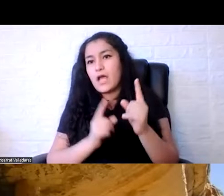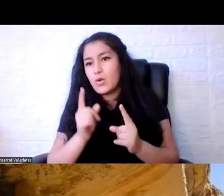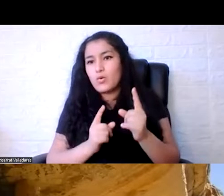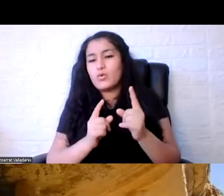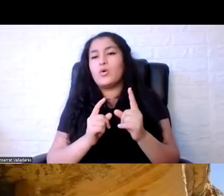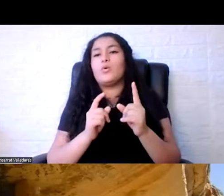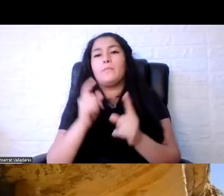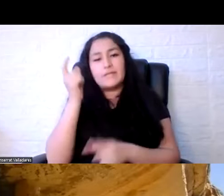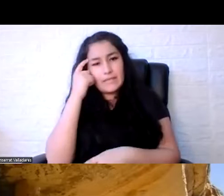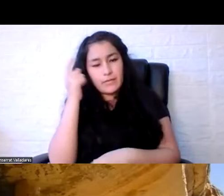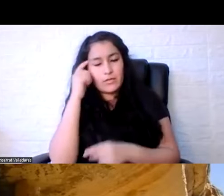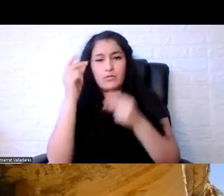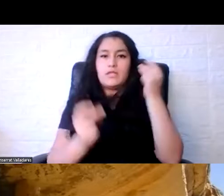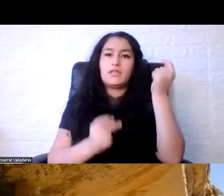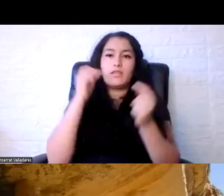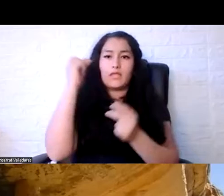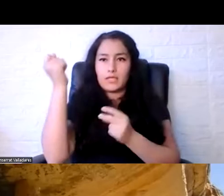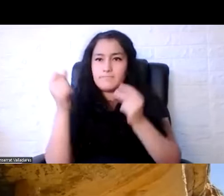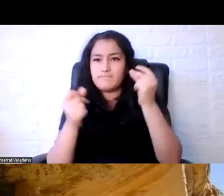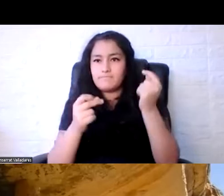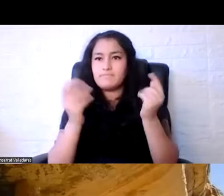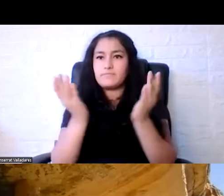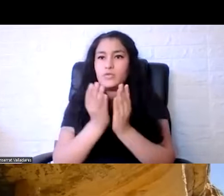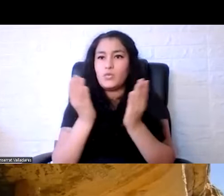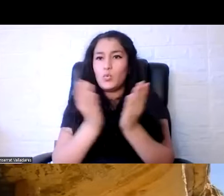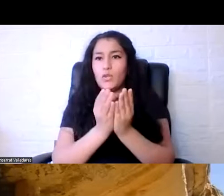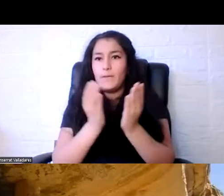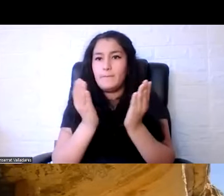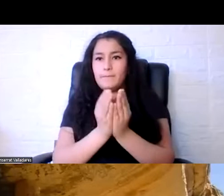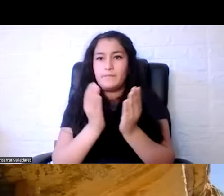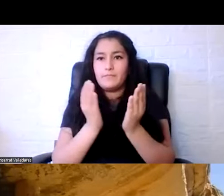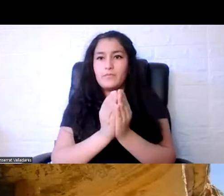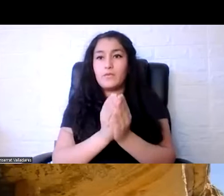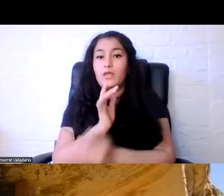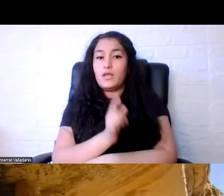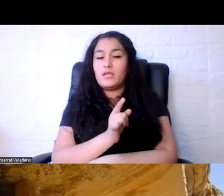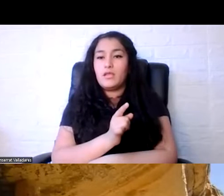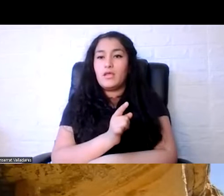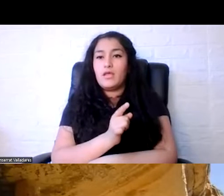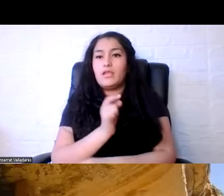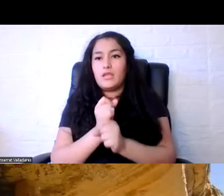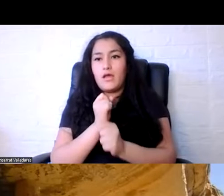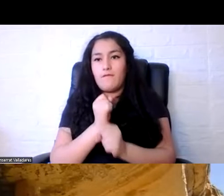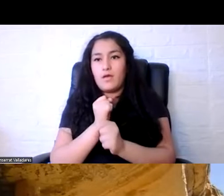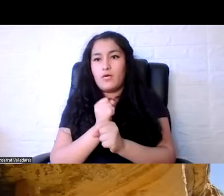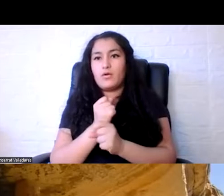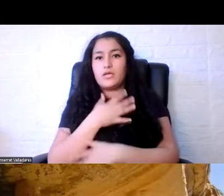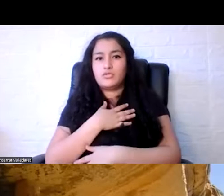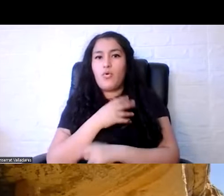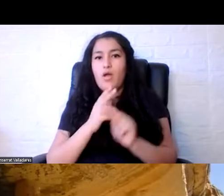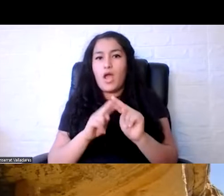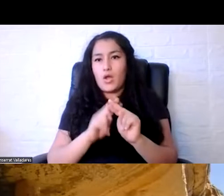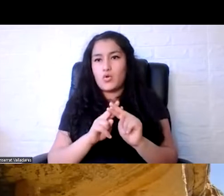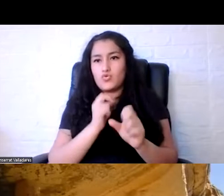constructos, de las ideas que estudiamos en este trabajo que he hecho con la policía. Ahora ya